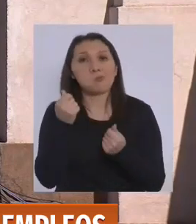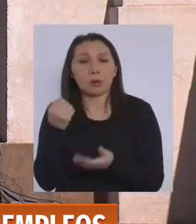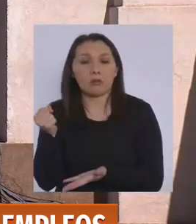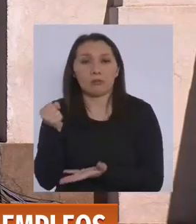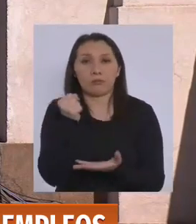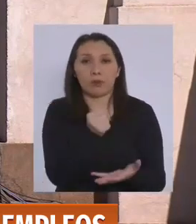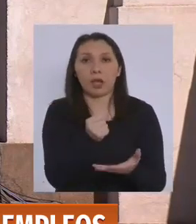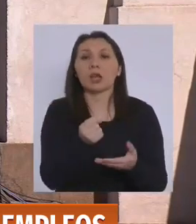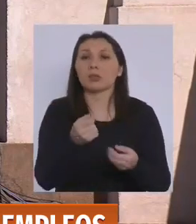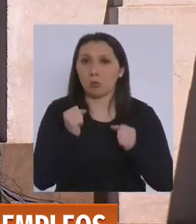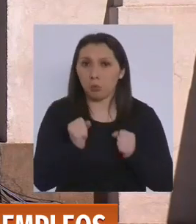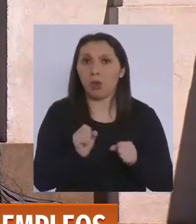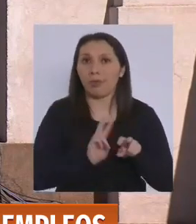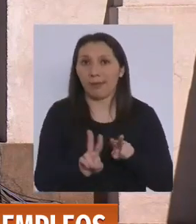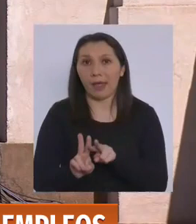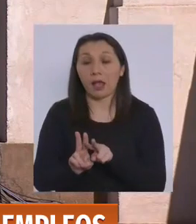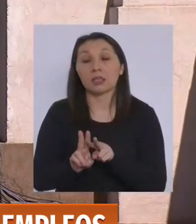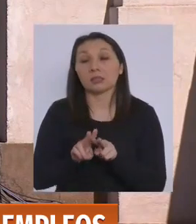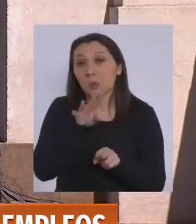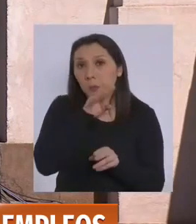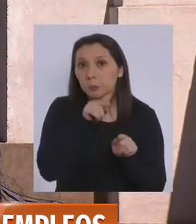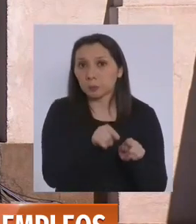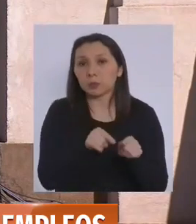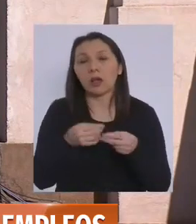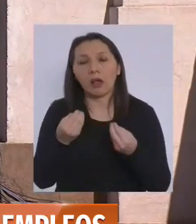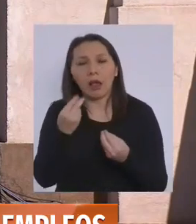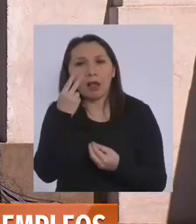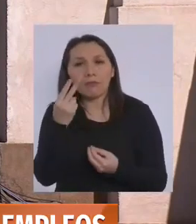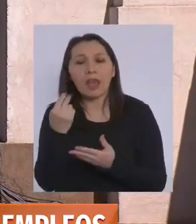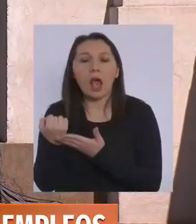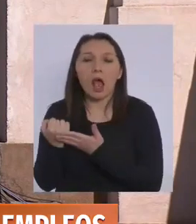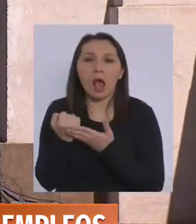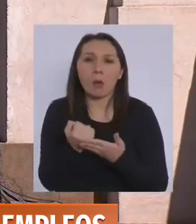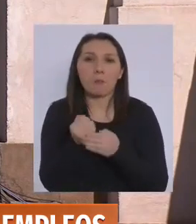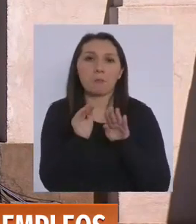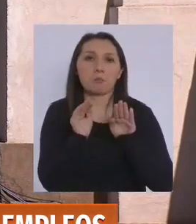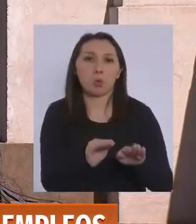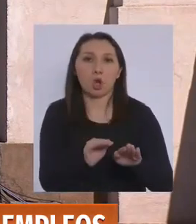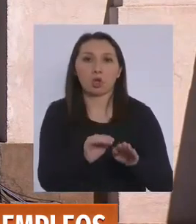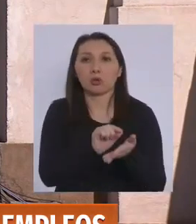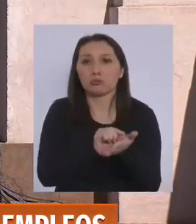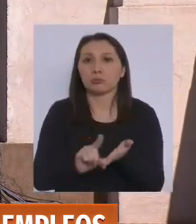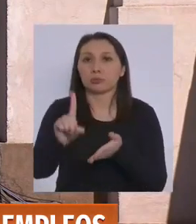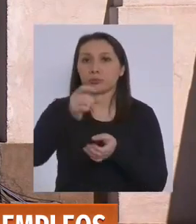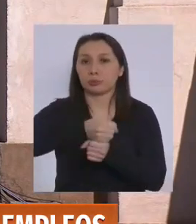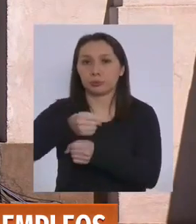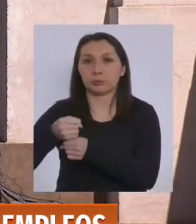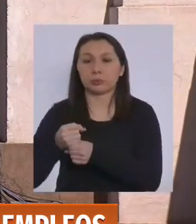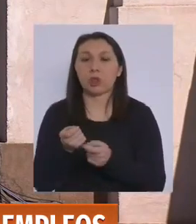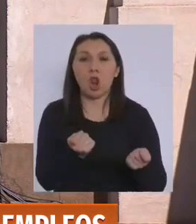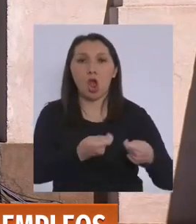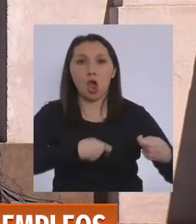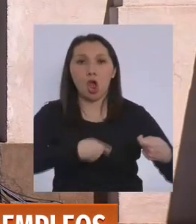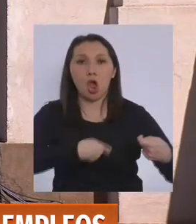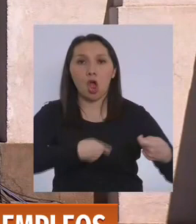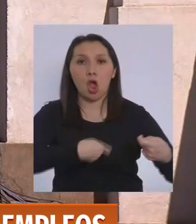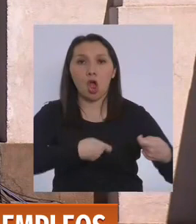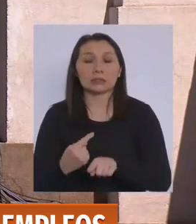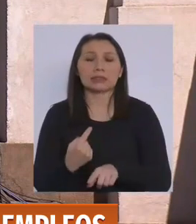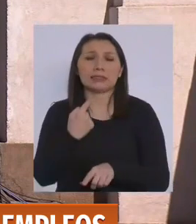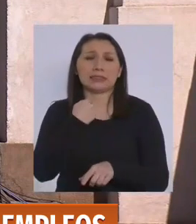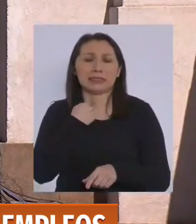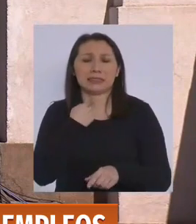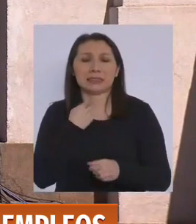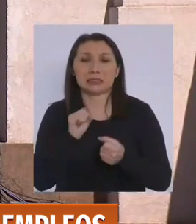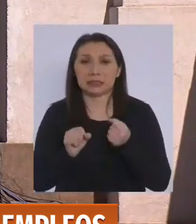el dinero es fungible. Y hay que verlo también en esa lógica. Esto es un apoyo al emprendimiento, es un apoyo al comercio que ha sufrido